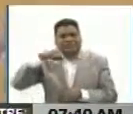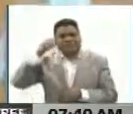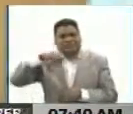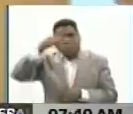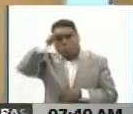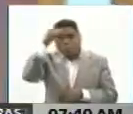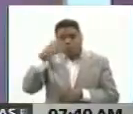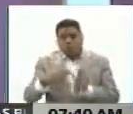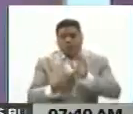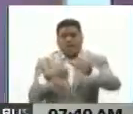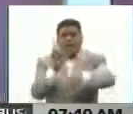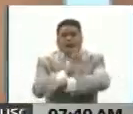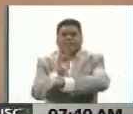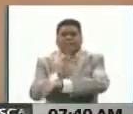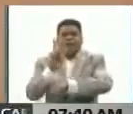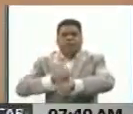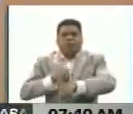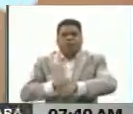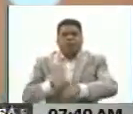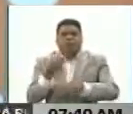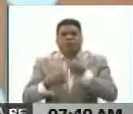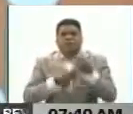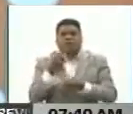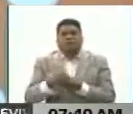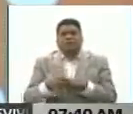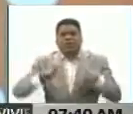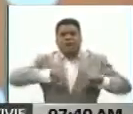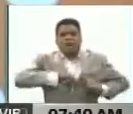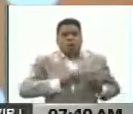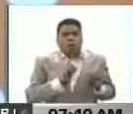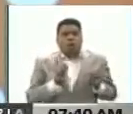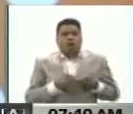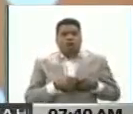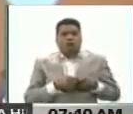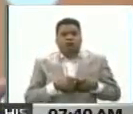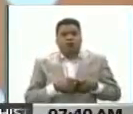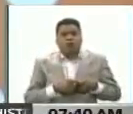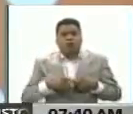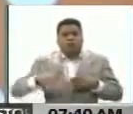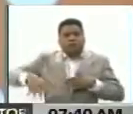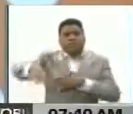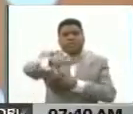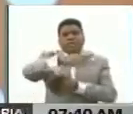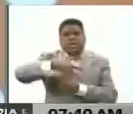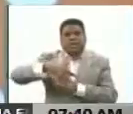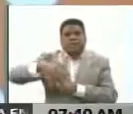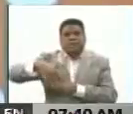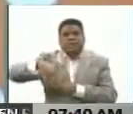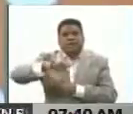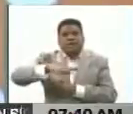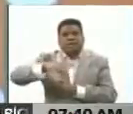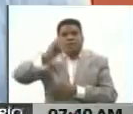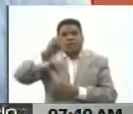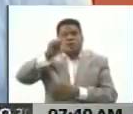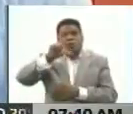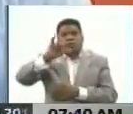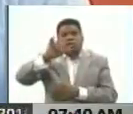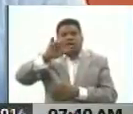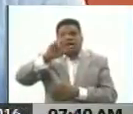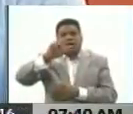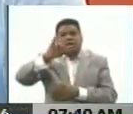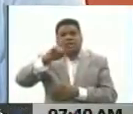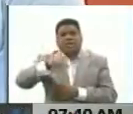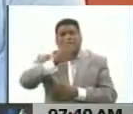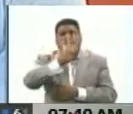rapidito la hora. Este fin de semana se va a realizar el Corazón Llanero aquí en la ciudad capital, específicamente en la Plaza Olear. ¿Y a partir de qué hora, ministro, pueden acudir? Eso va a ser a las